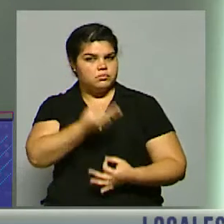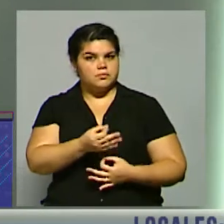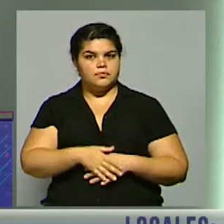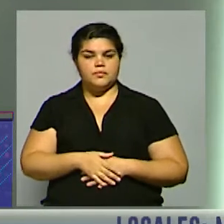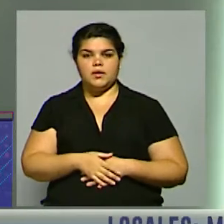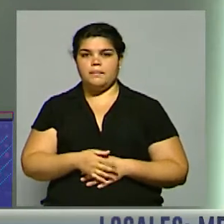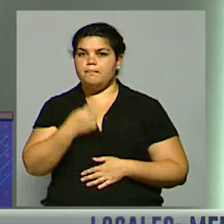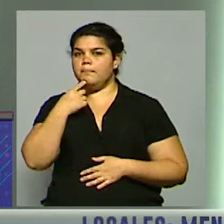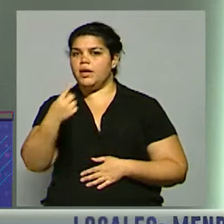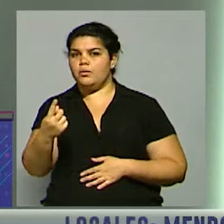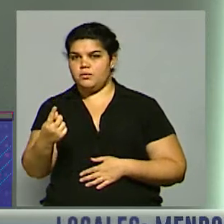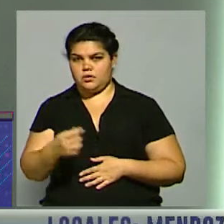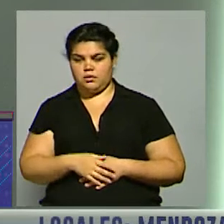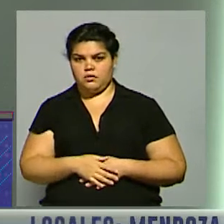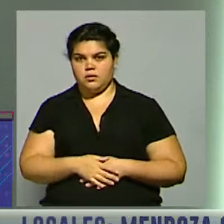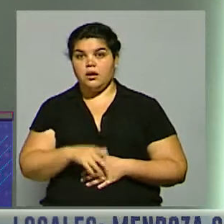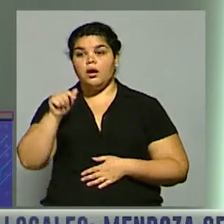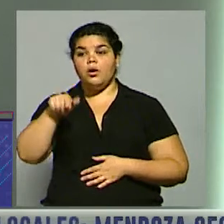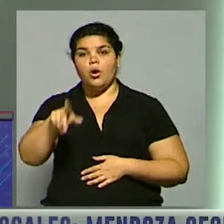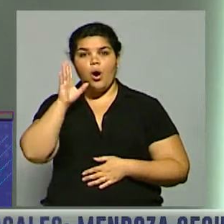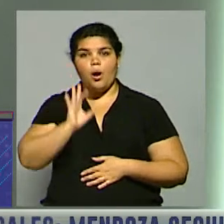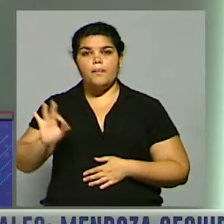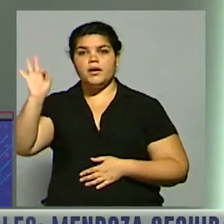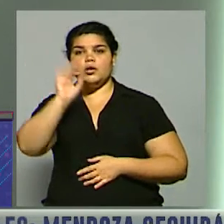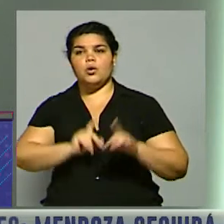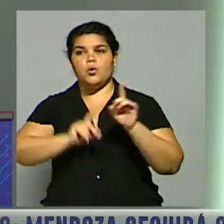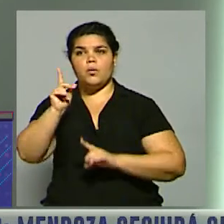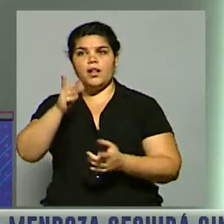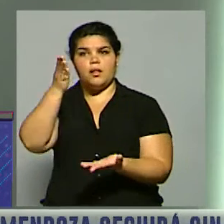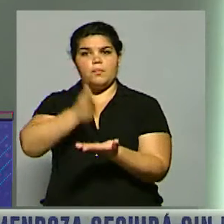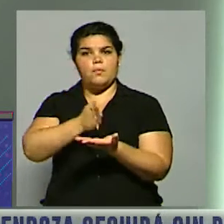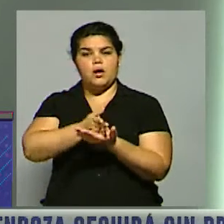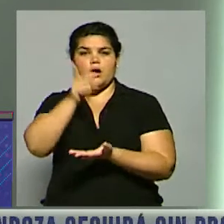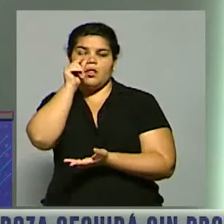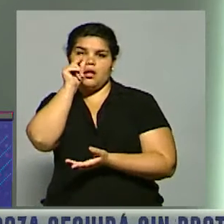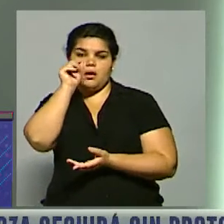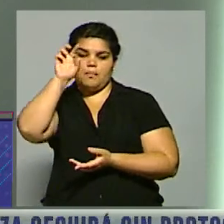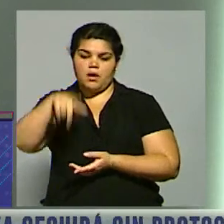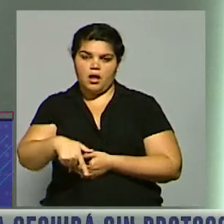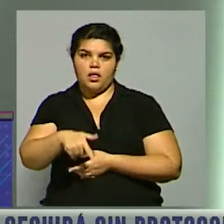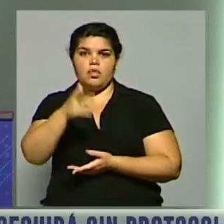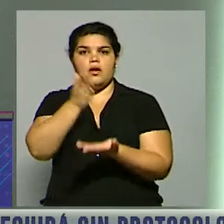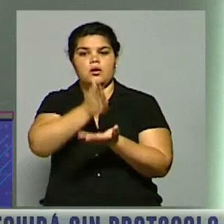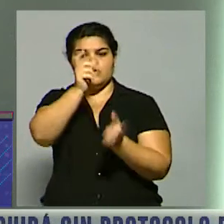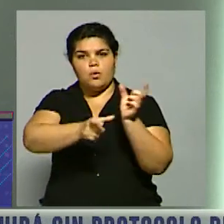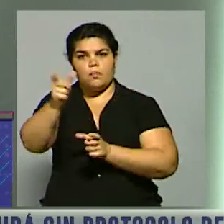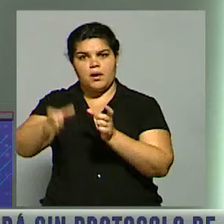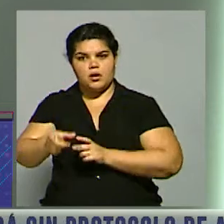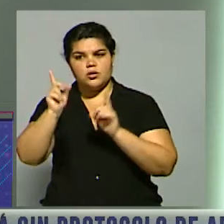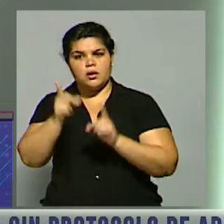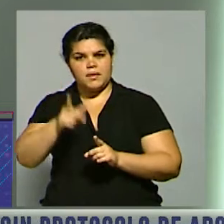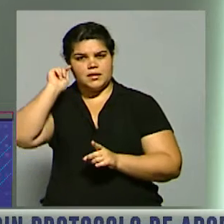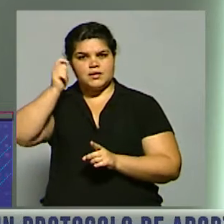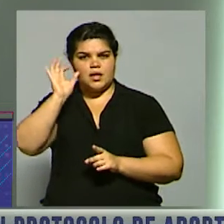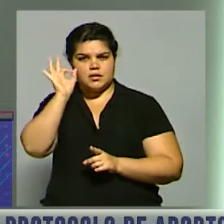que le hacíamos era, ¿cuál es su opinión con respecto a la política de derechos humanos del gobierno actual, teniendo en cuenta lo que ha sucedido también con la